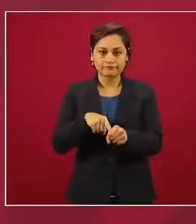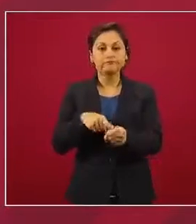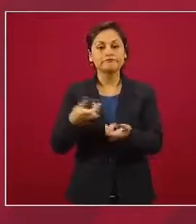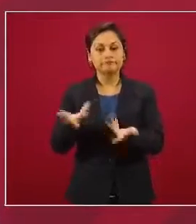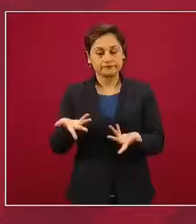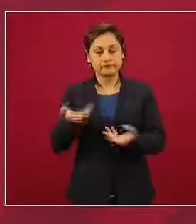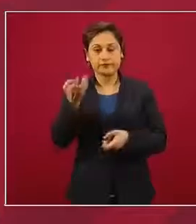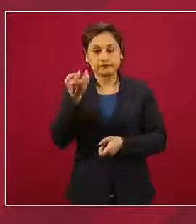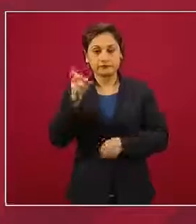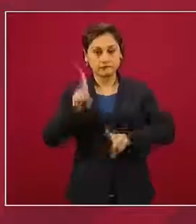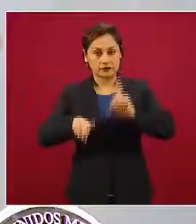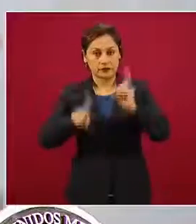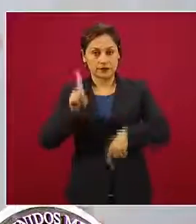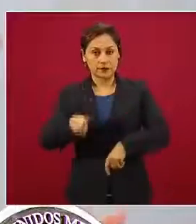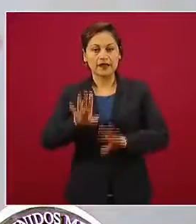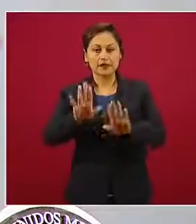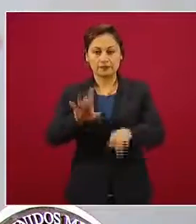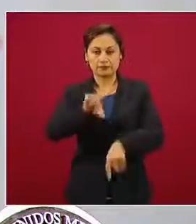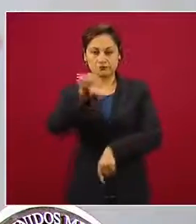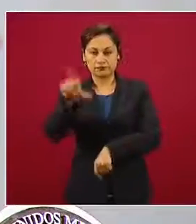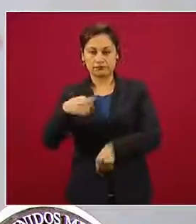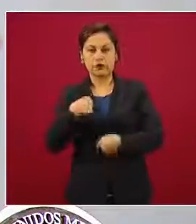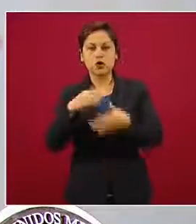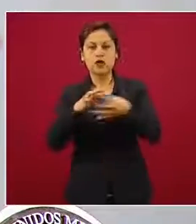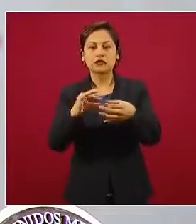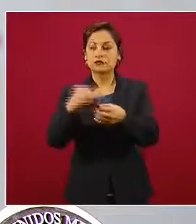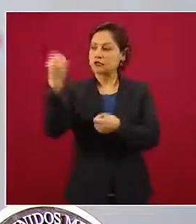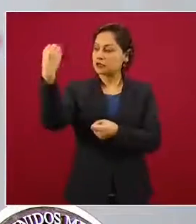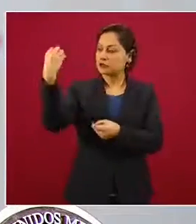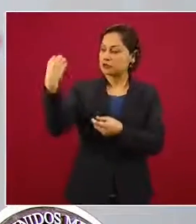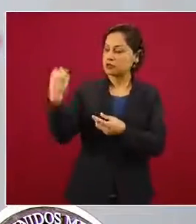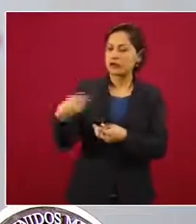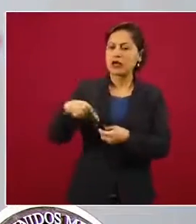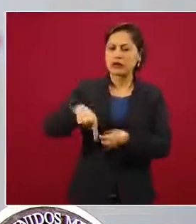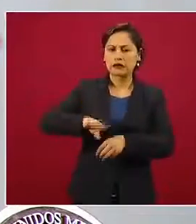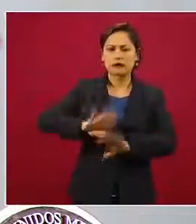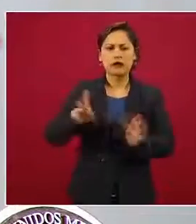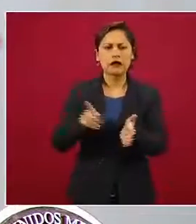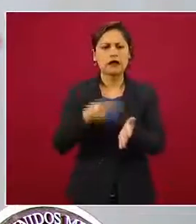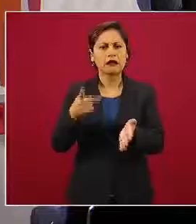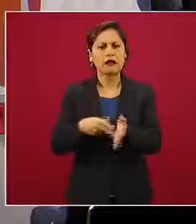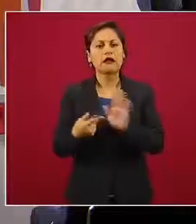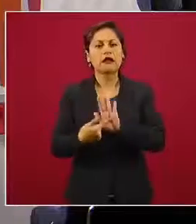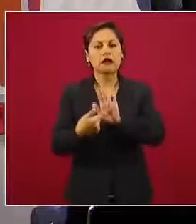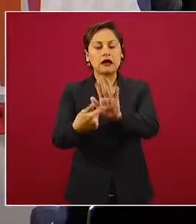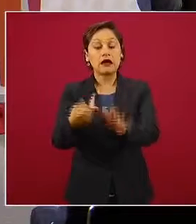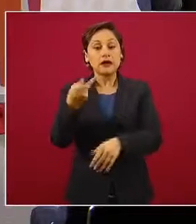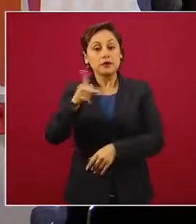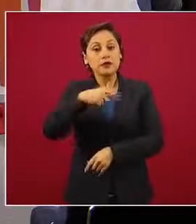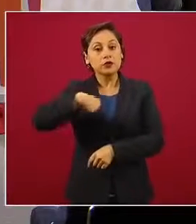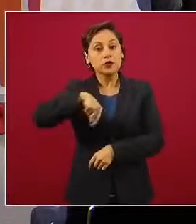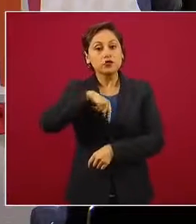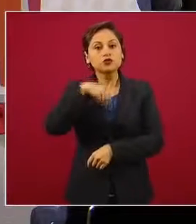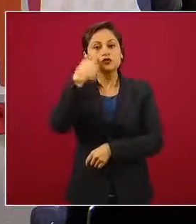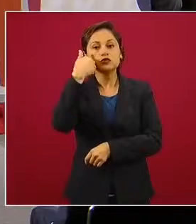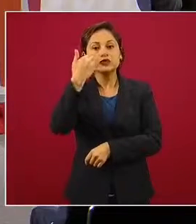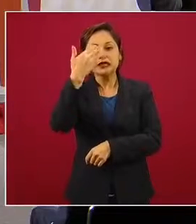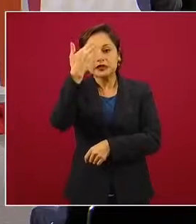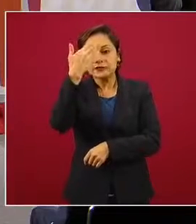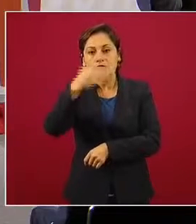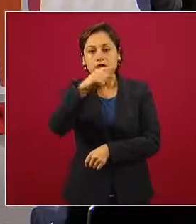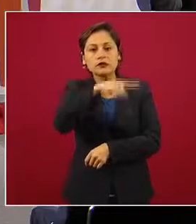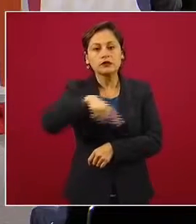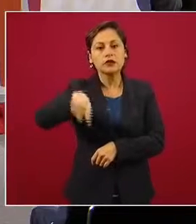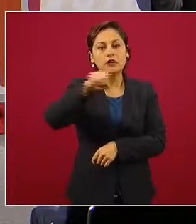el semáforo y lo que implica el semáforo, que ya había sido presentado varias veces aquí, pero que nos interesa que la población lo siga